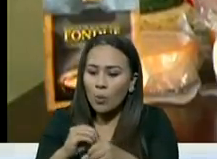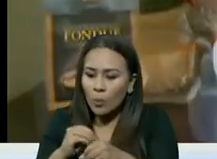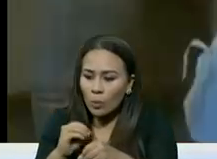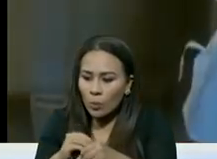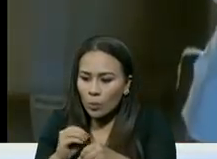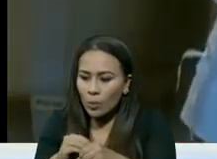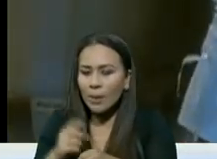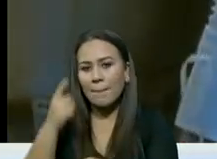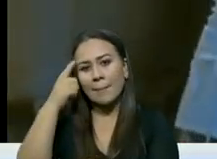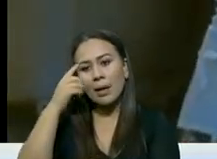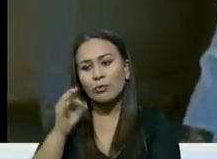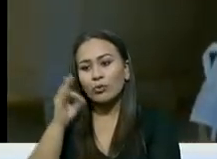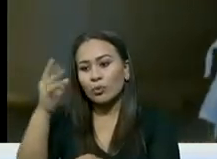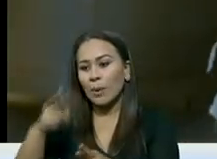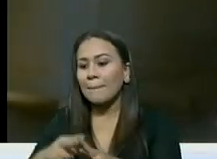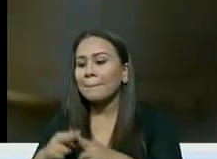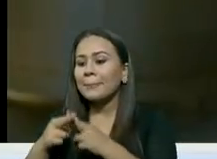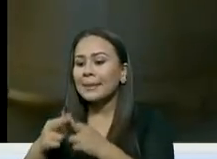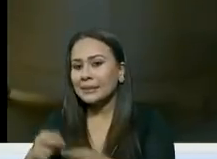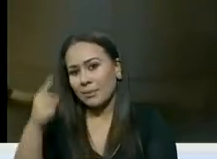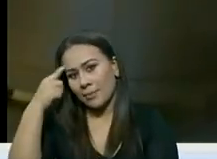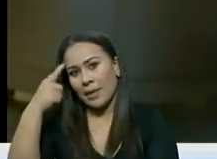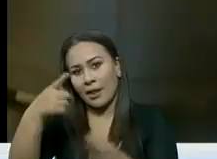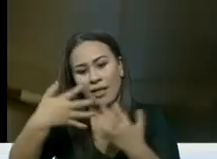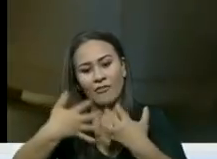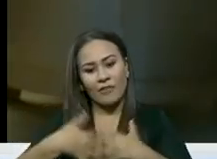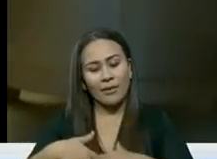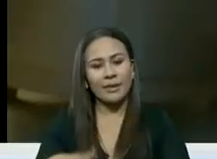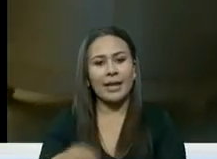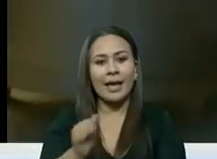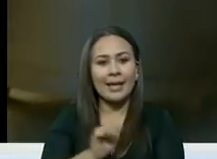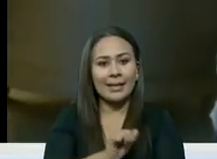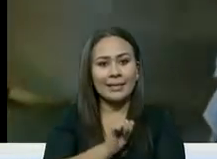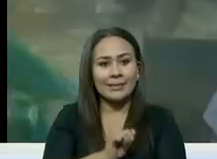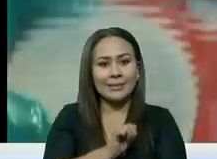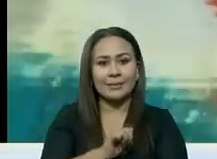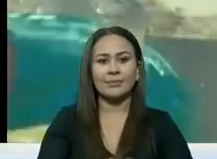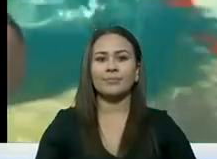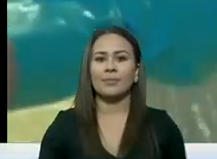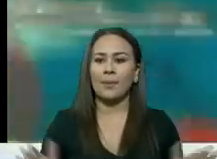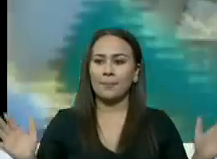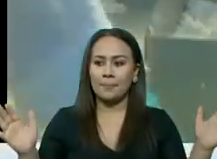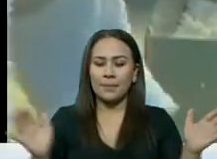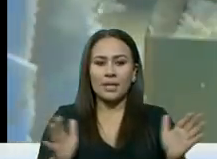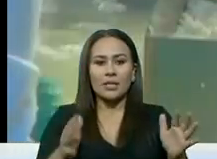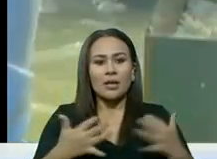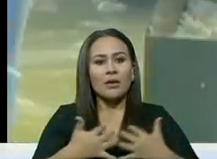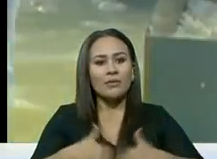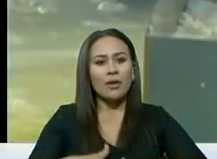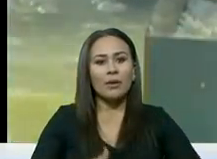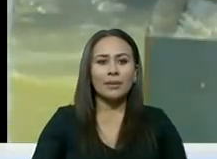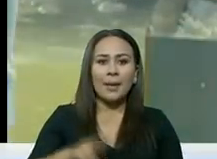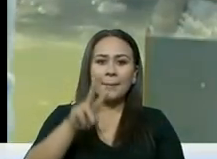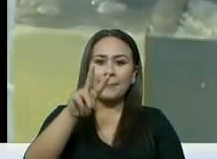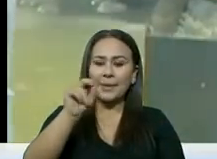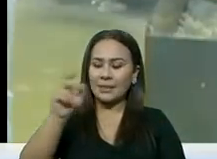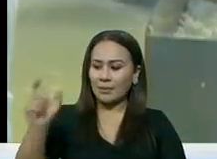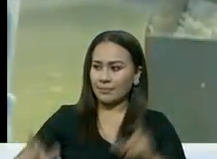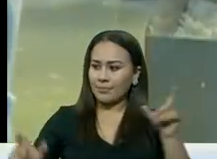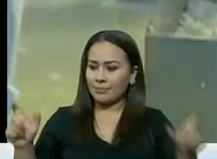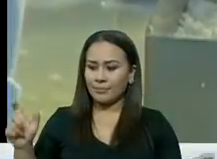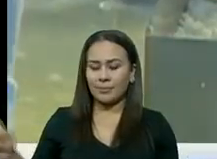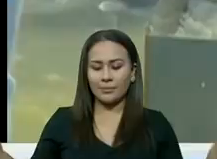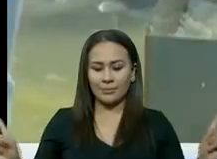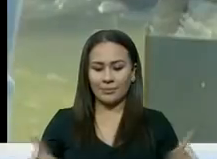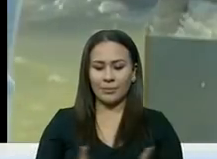crédito, y paralelo a eso, la quesera, una pequeña fábrica. Entonces esta pequeña fábrica comenzó con 20 socios, 20